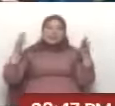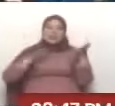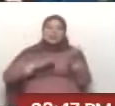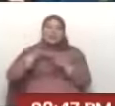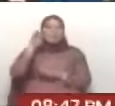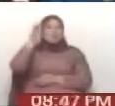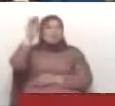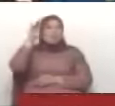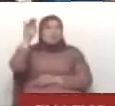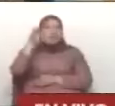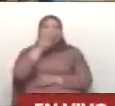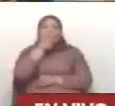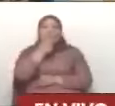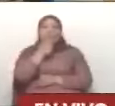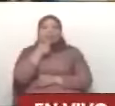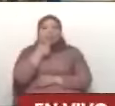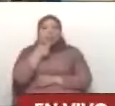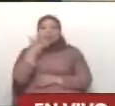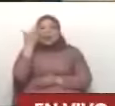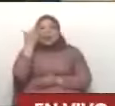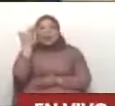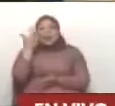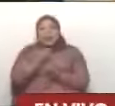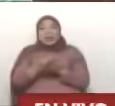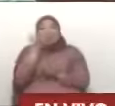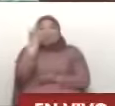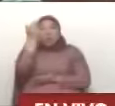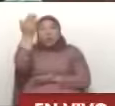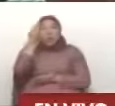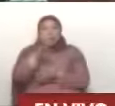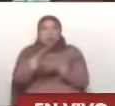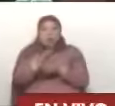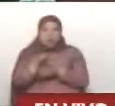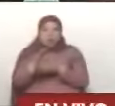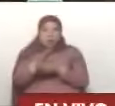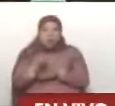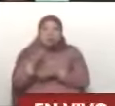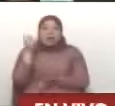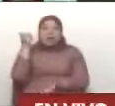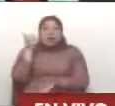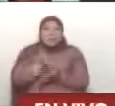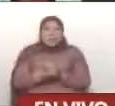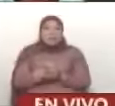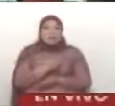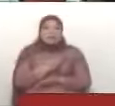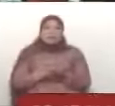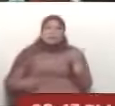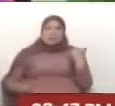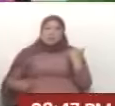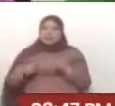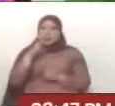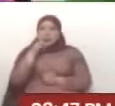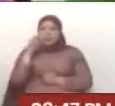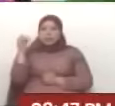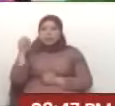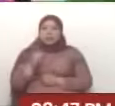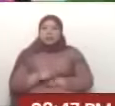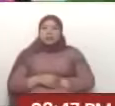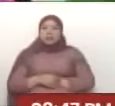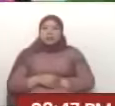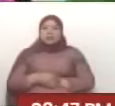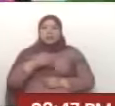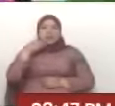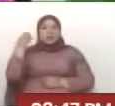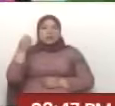Ernesto. Que Dios los bendiga y los protege y los cuida. Amén, amén, señor presidente. Bueno, un orgullo ser de